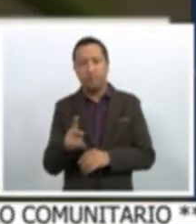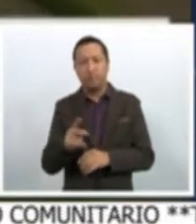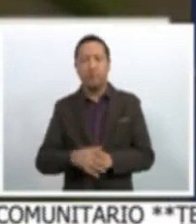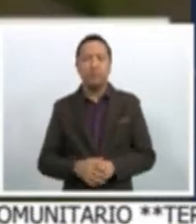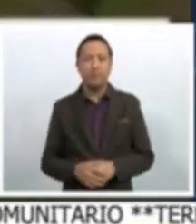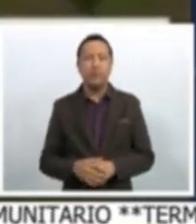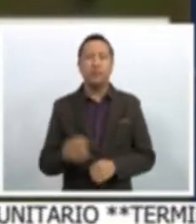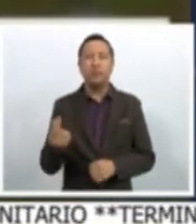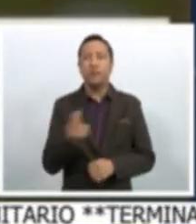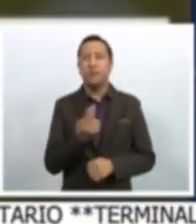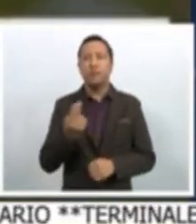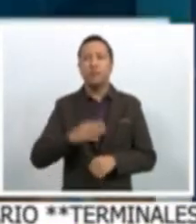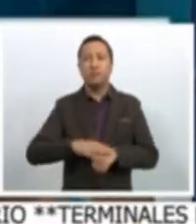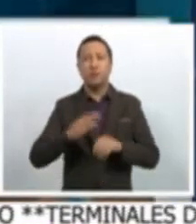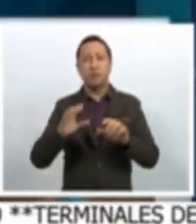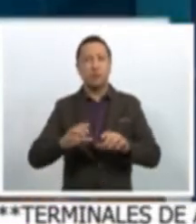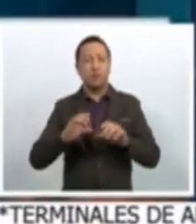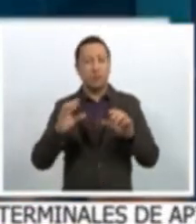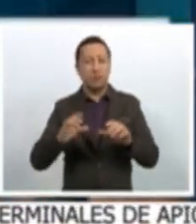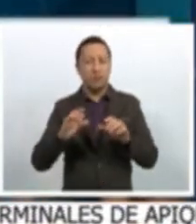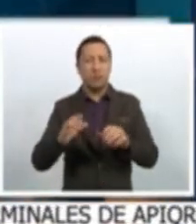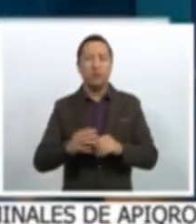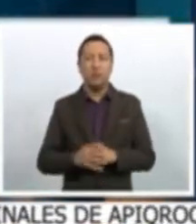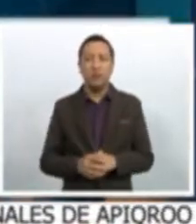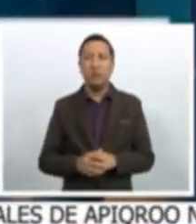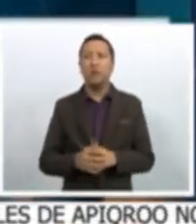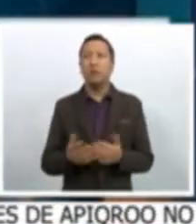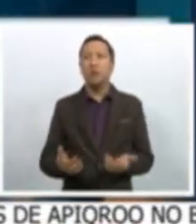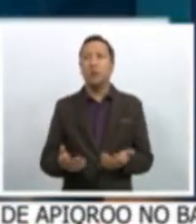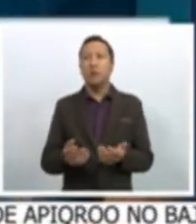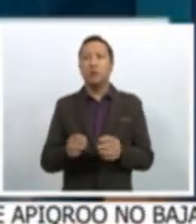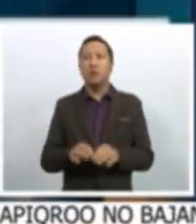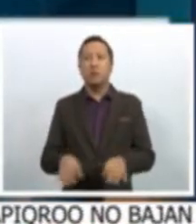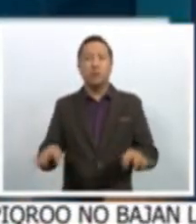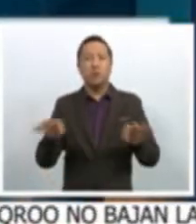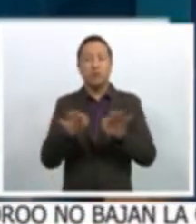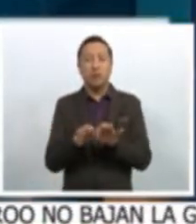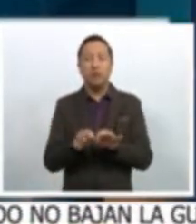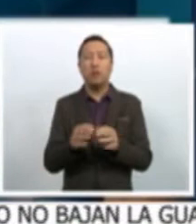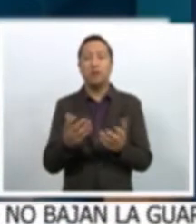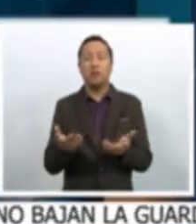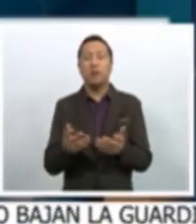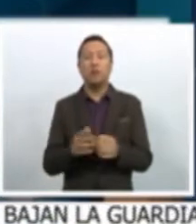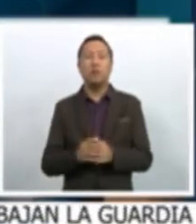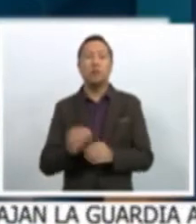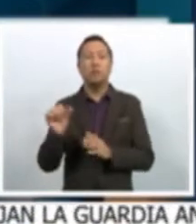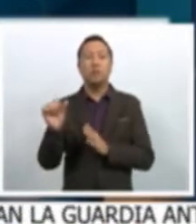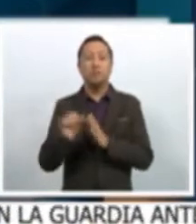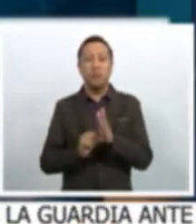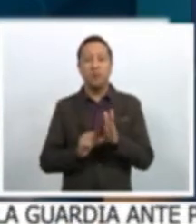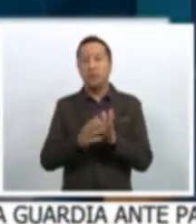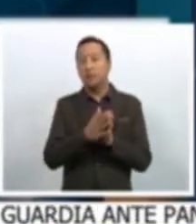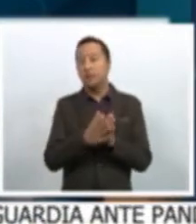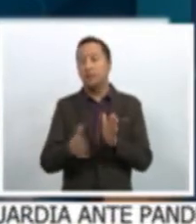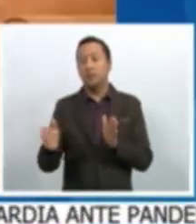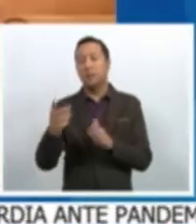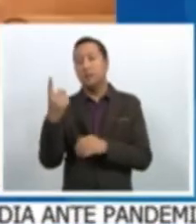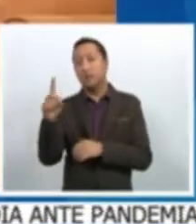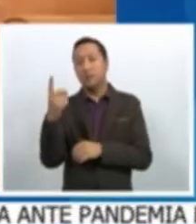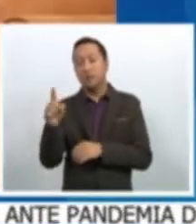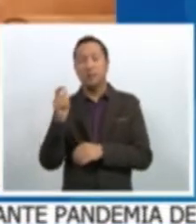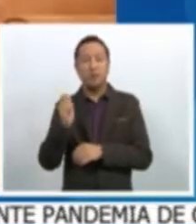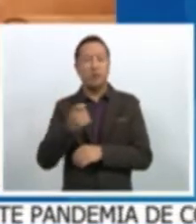conviene a nadie, así que no debemos confiarnos, sobre todo tomando en cuenta en que se viene un mes que se caracteriza por el